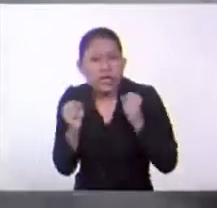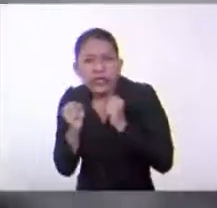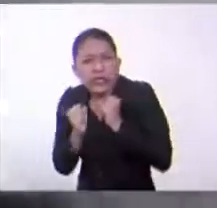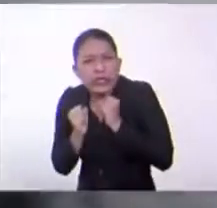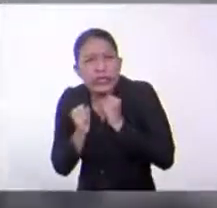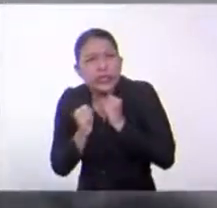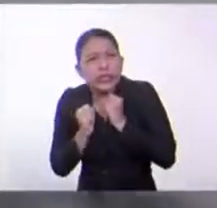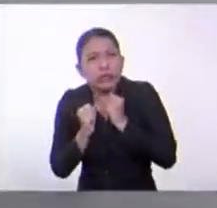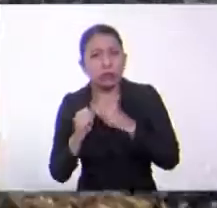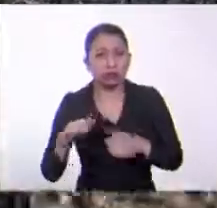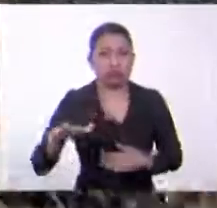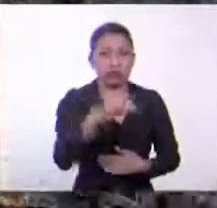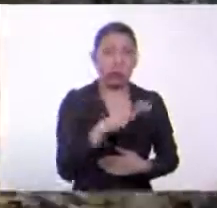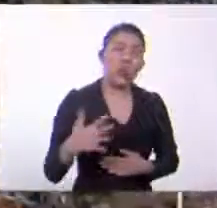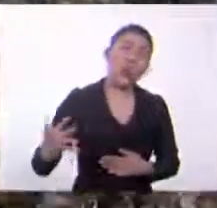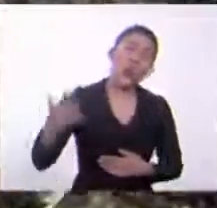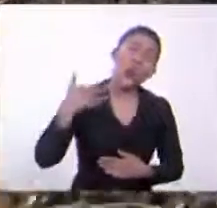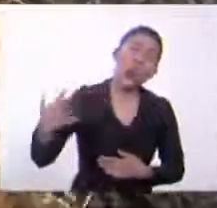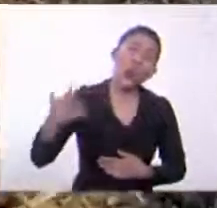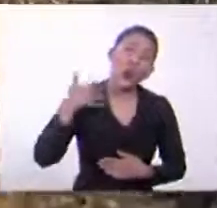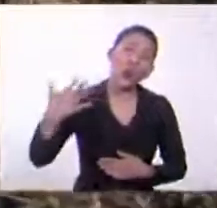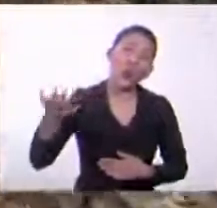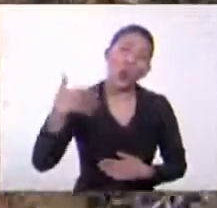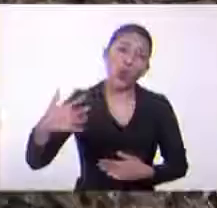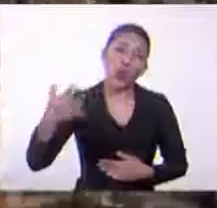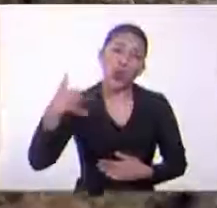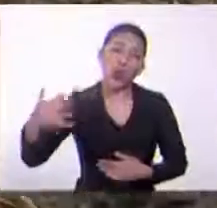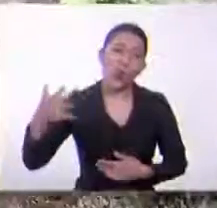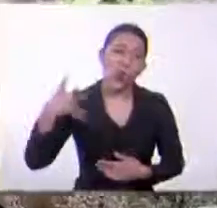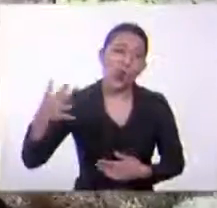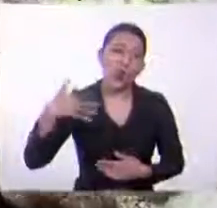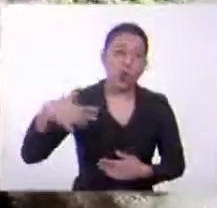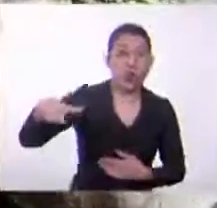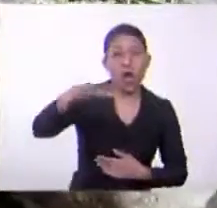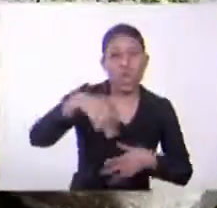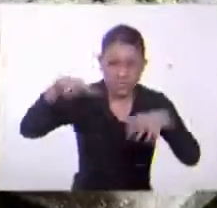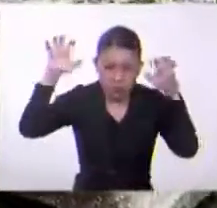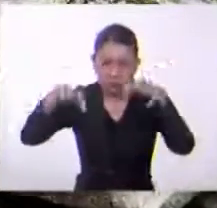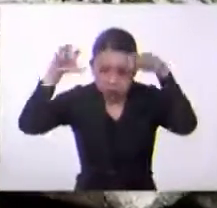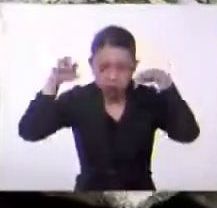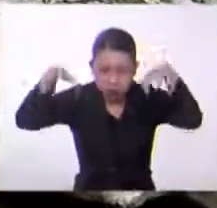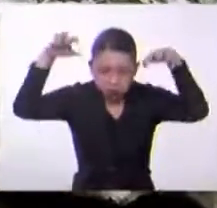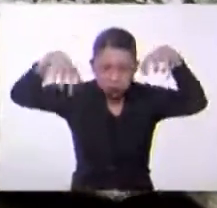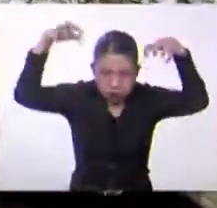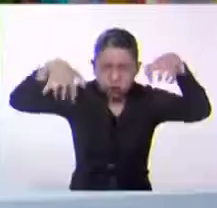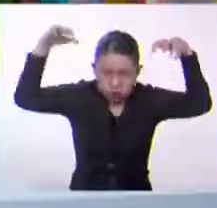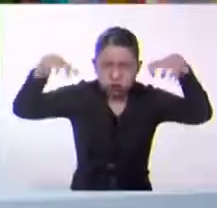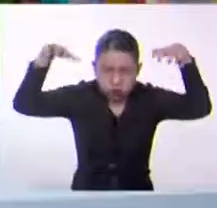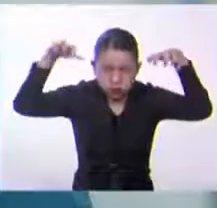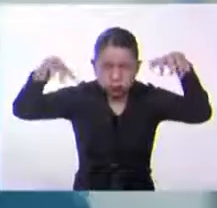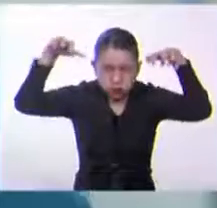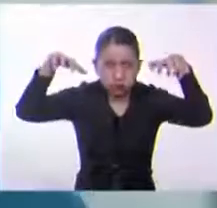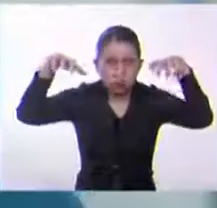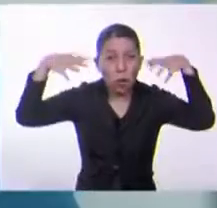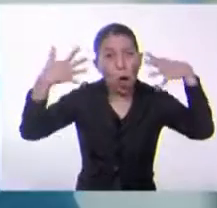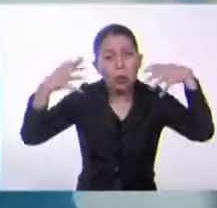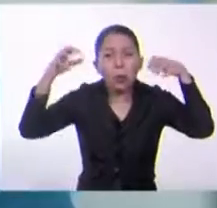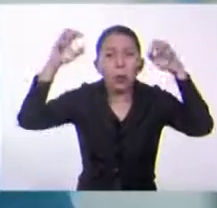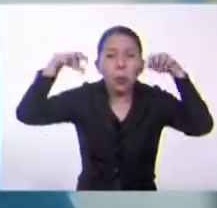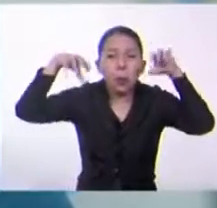hay lugares con calor, hay lugares en donde llueve mucho y lugares en donde llueve muy